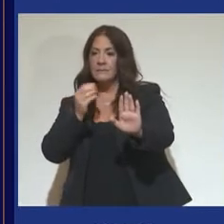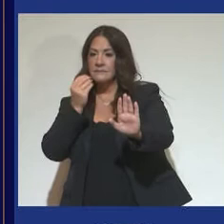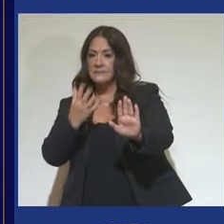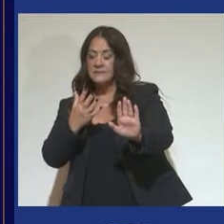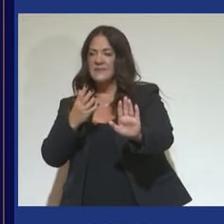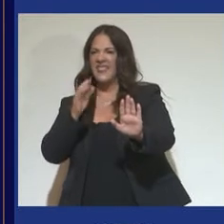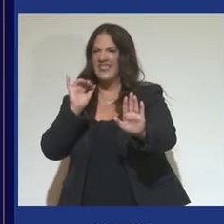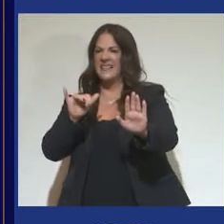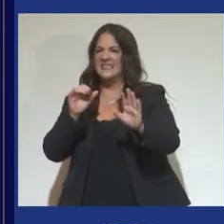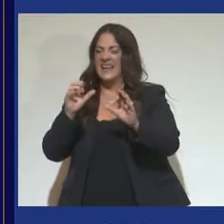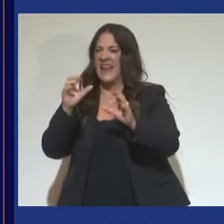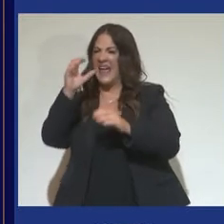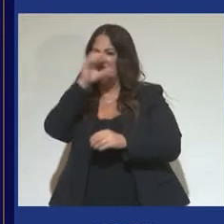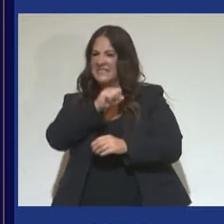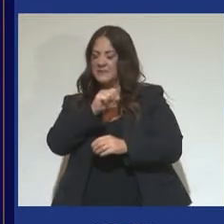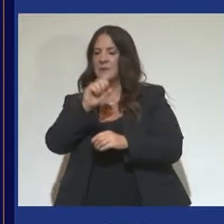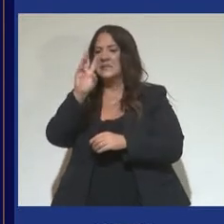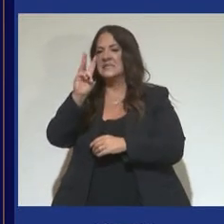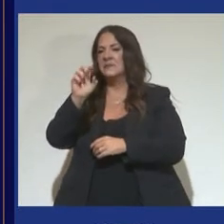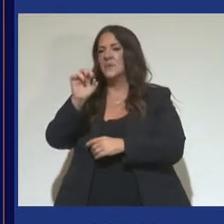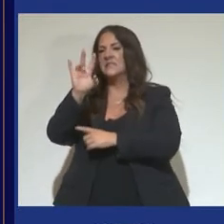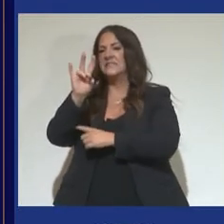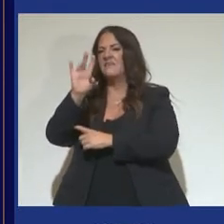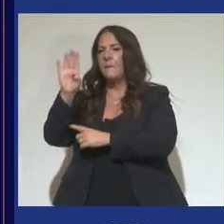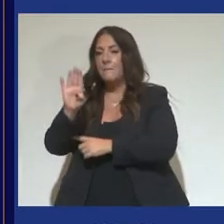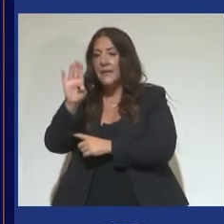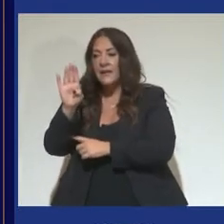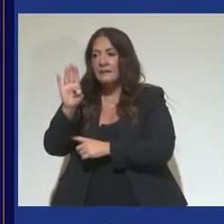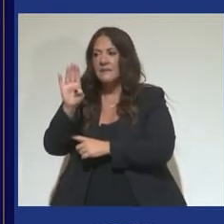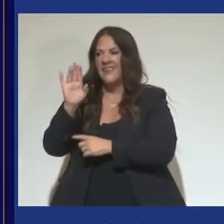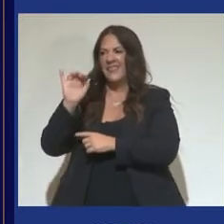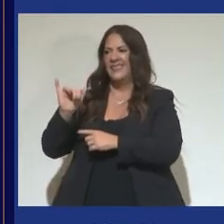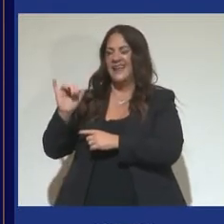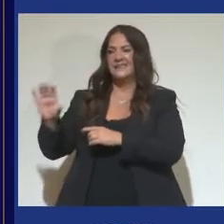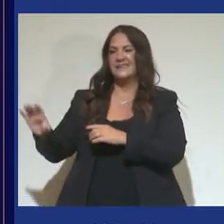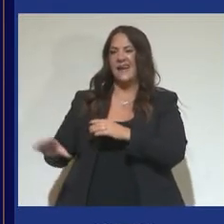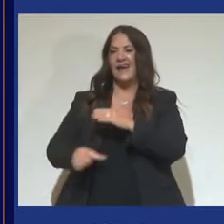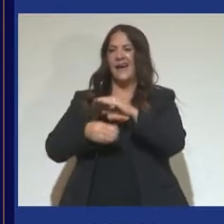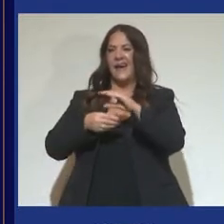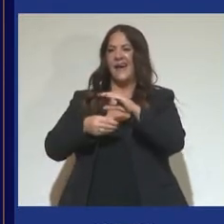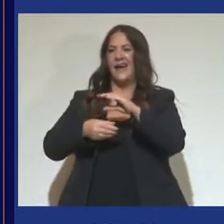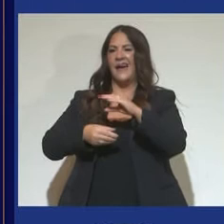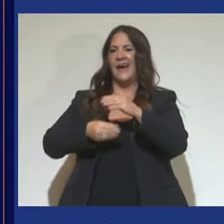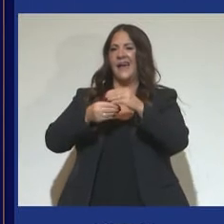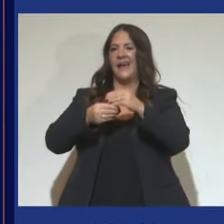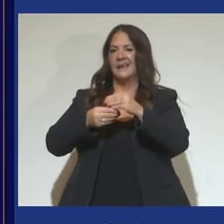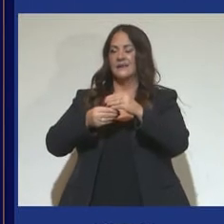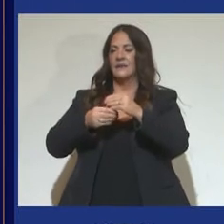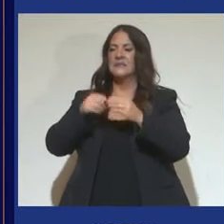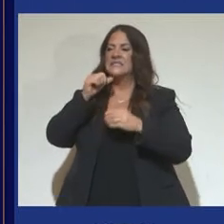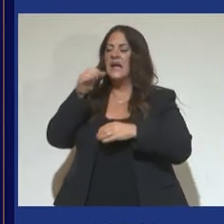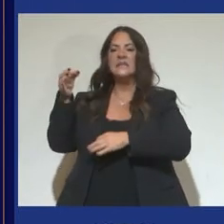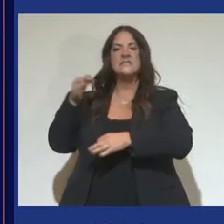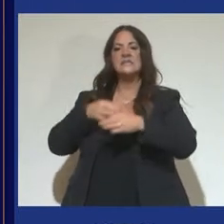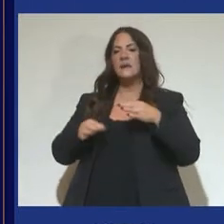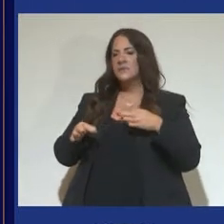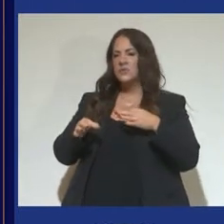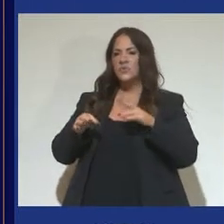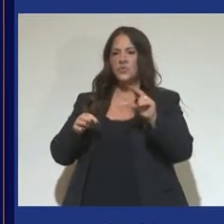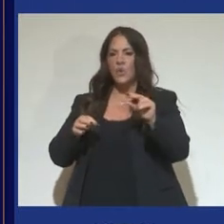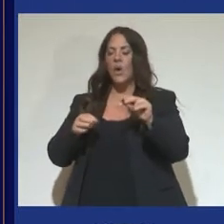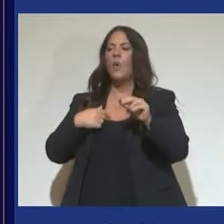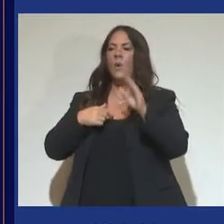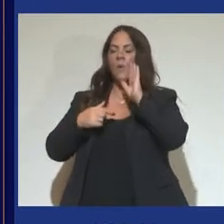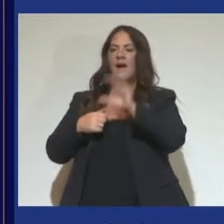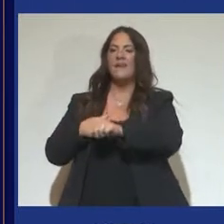favor mantengan lo simplemente como una aproximación 6.7 mil millones de dólares esto será añadido no será un sustituto tendremos